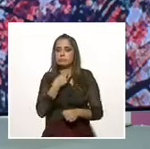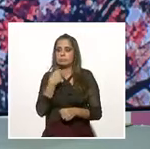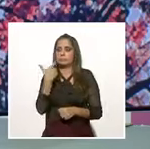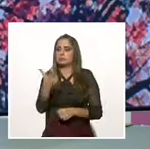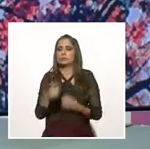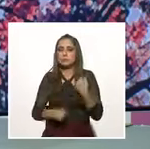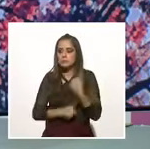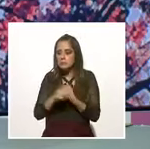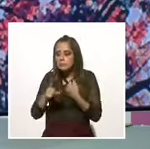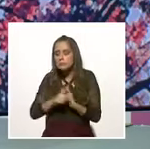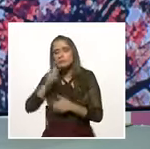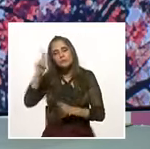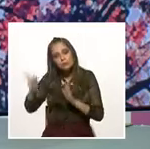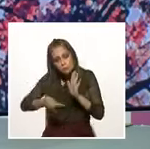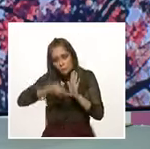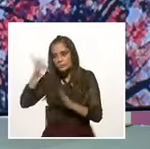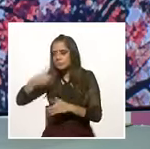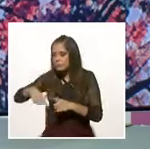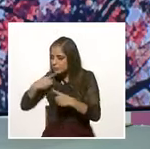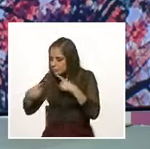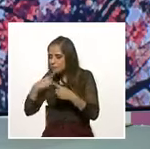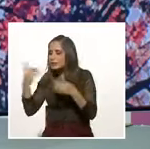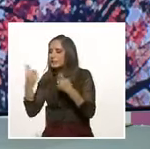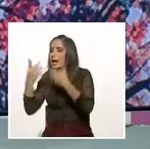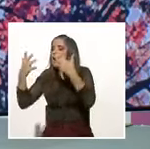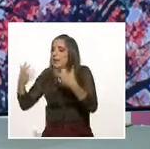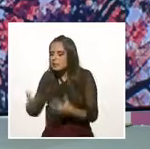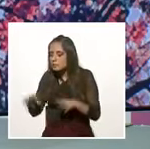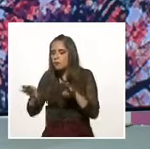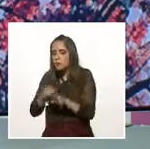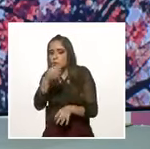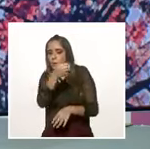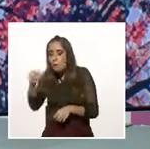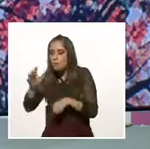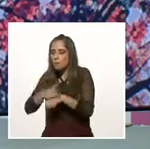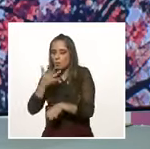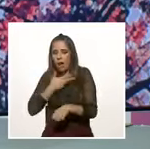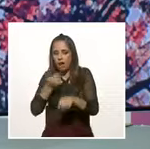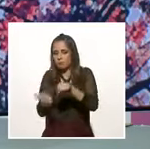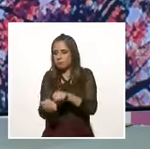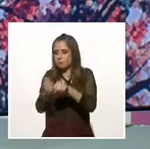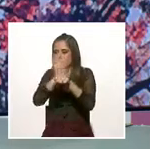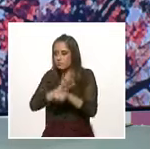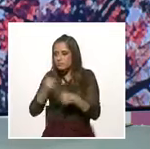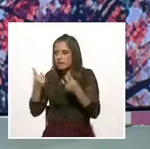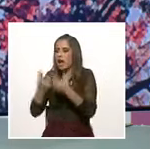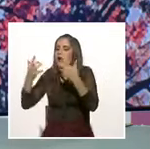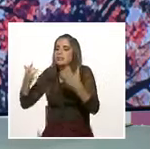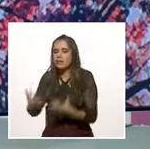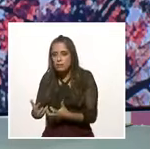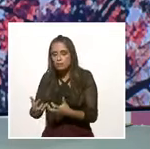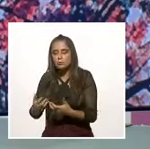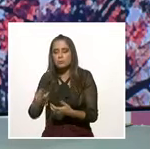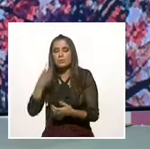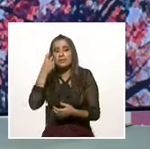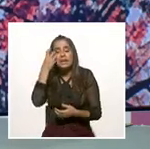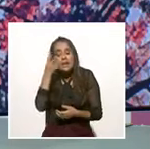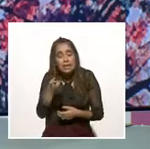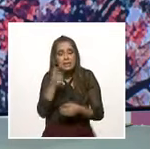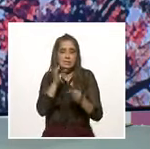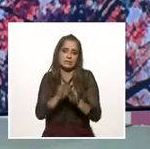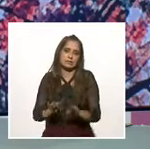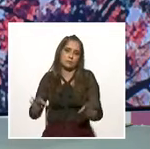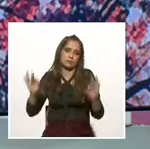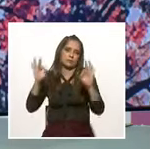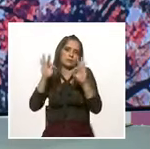a reorganizarse, a repensar las formas para salir adelante. Es decir, lo que nos hace fuertes en este